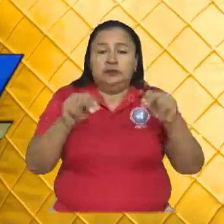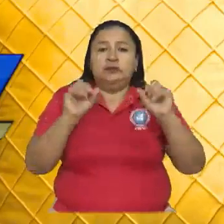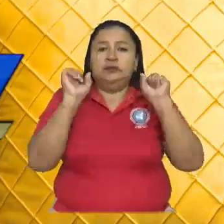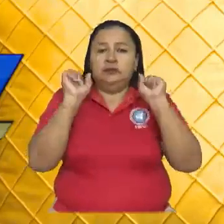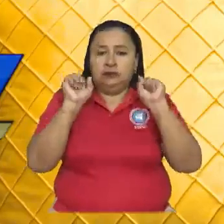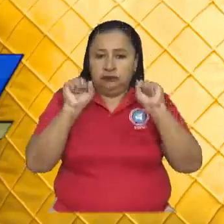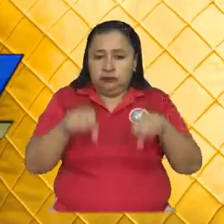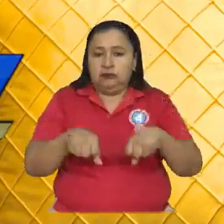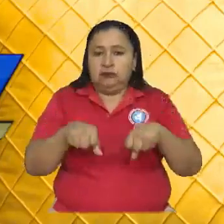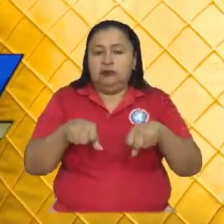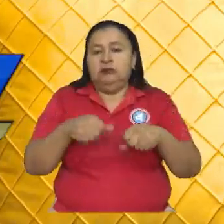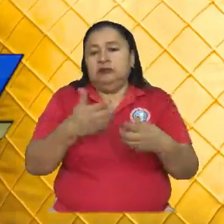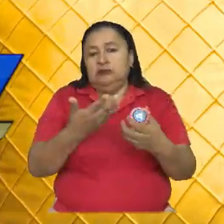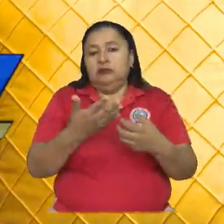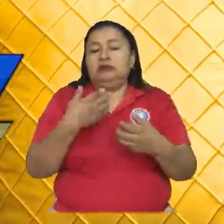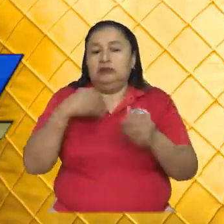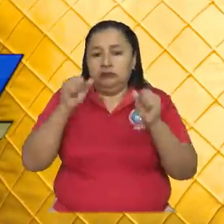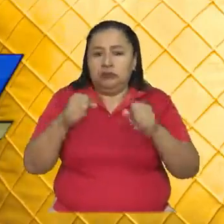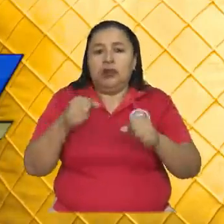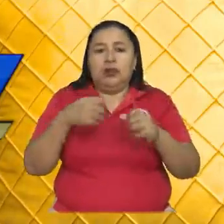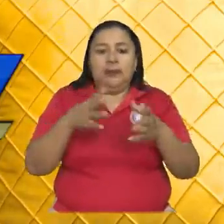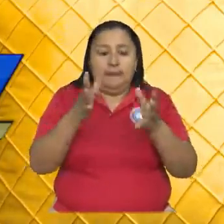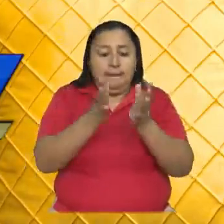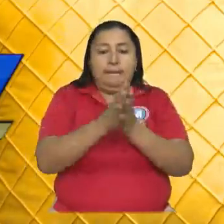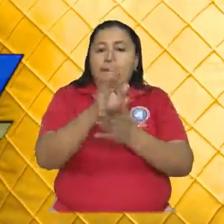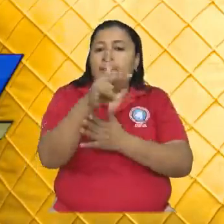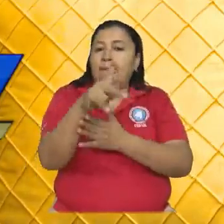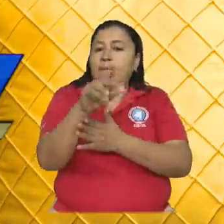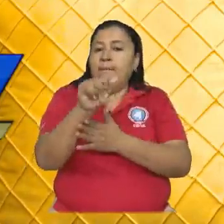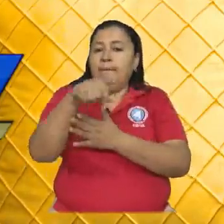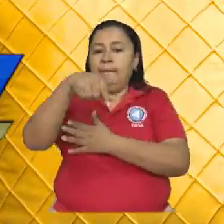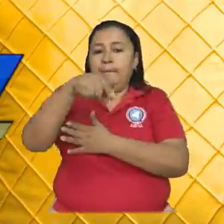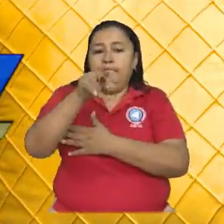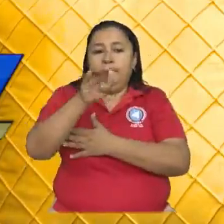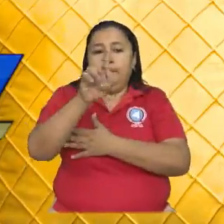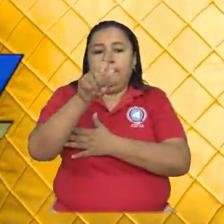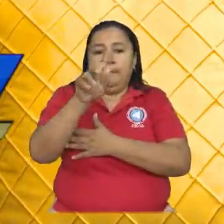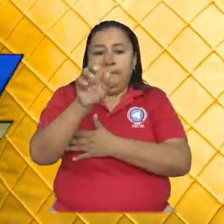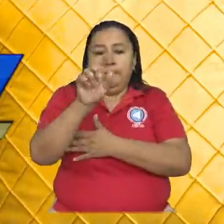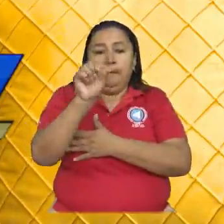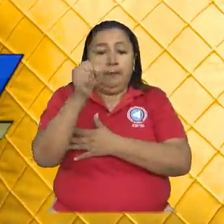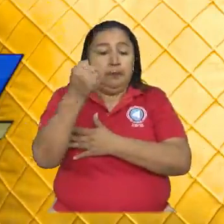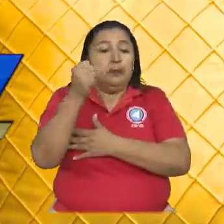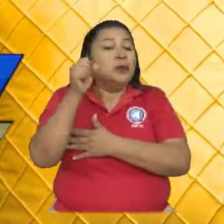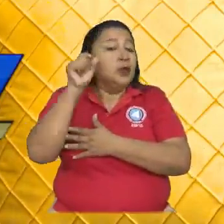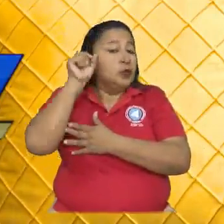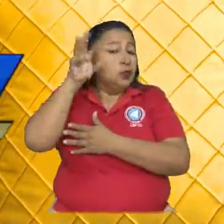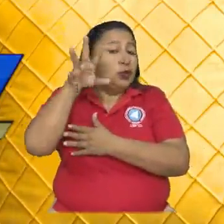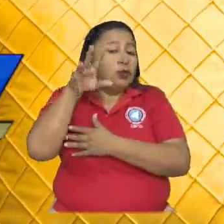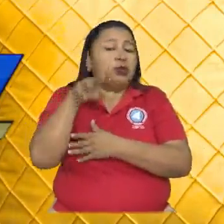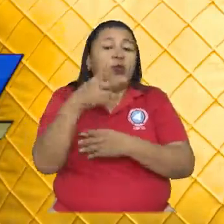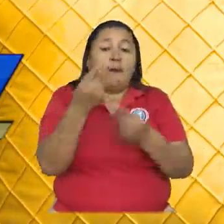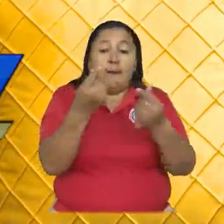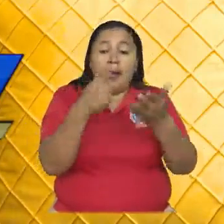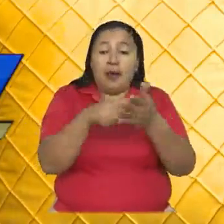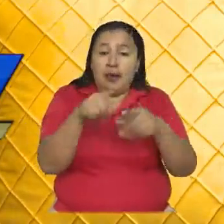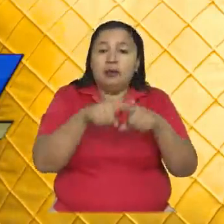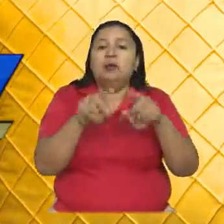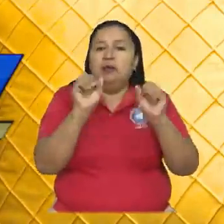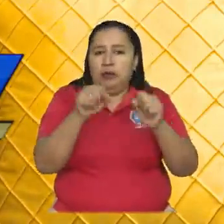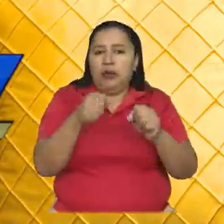pueda acceder a paquetes turísticos a precios justos también, para que puedan